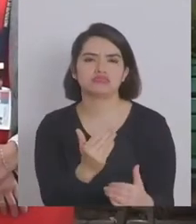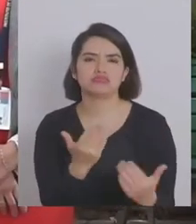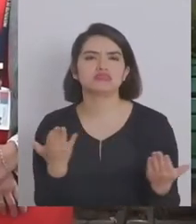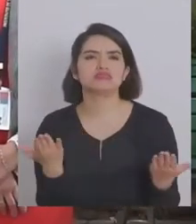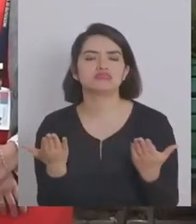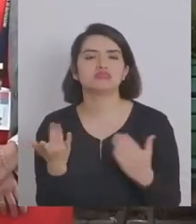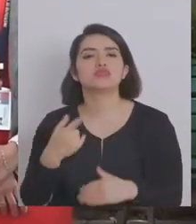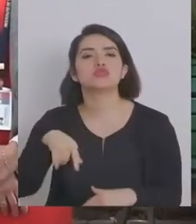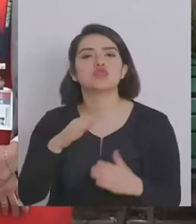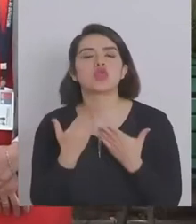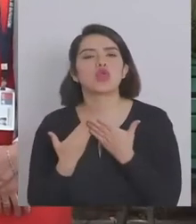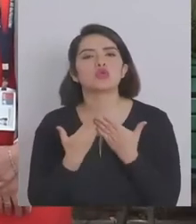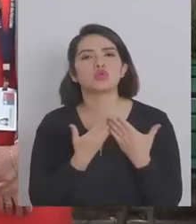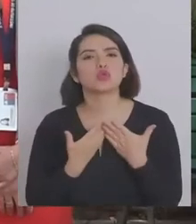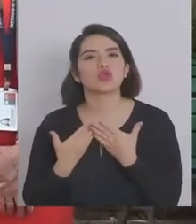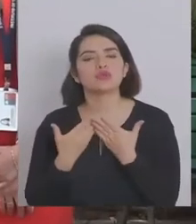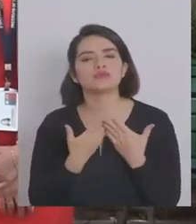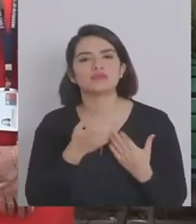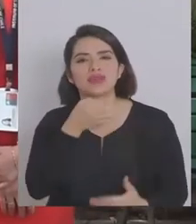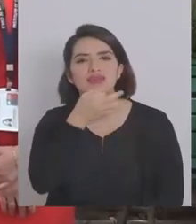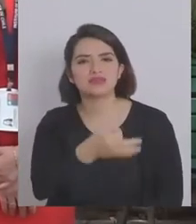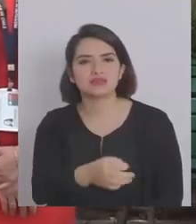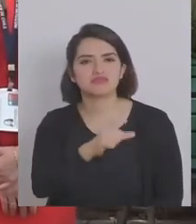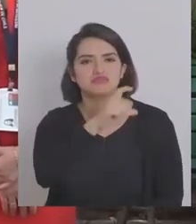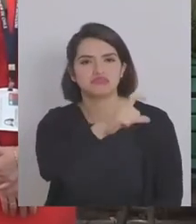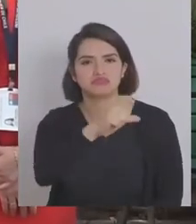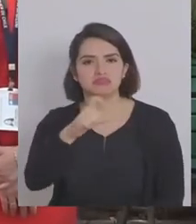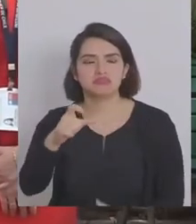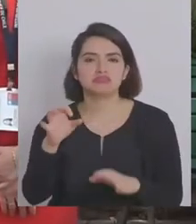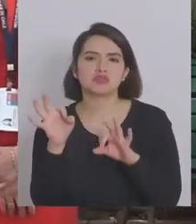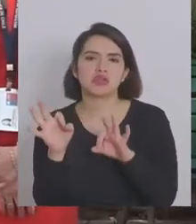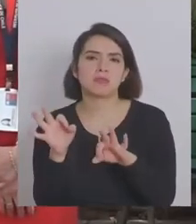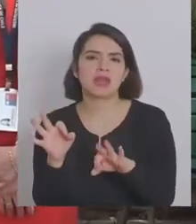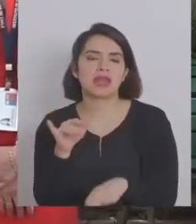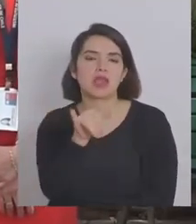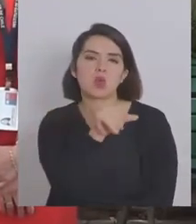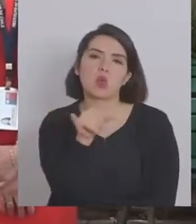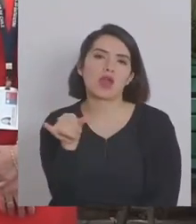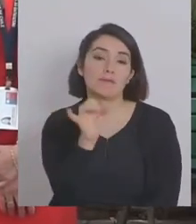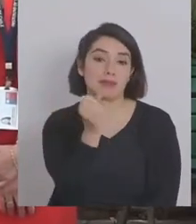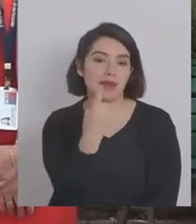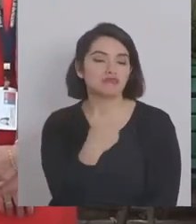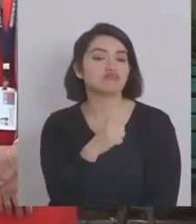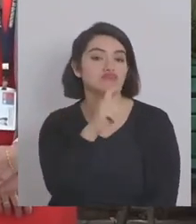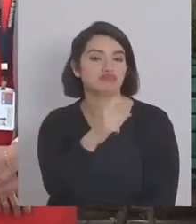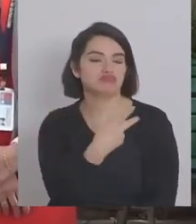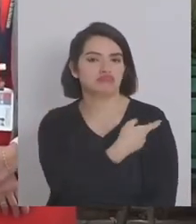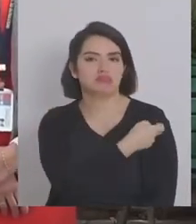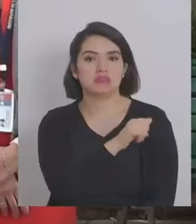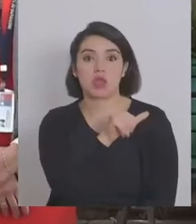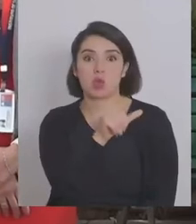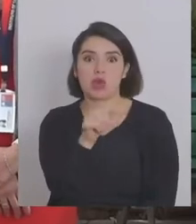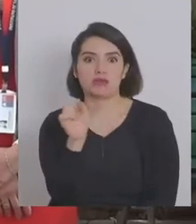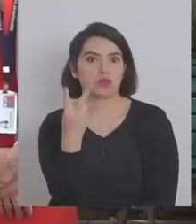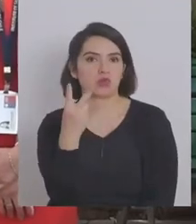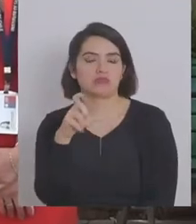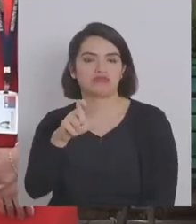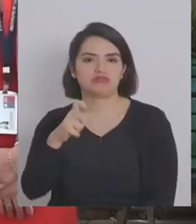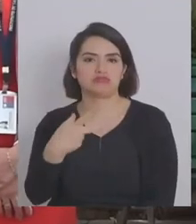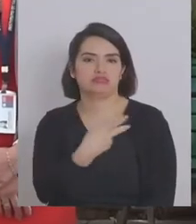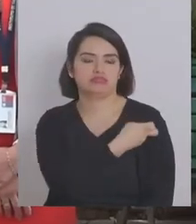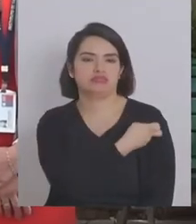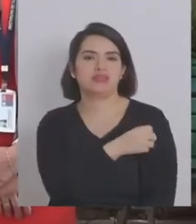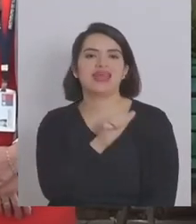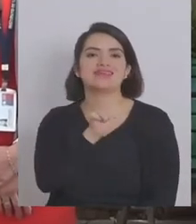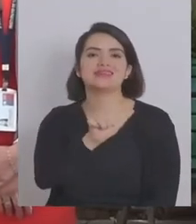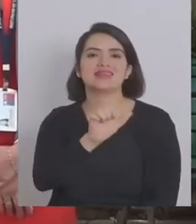el estudio que daba dosis estándar, es decir, dosis iguales, tanto la primera como la segunda, y la eficacia de 64%, que es